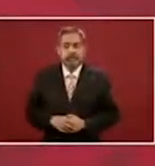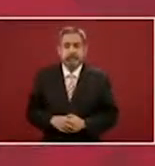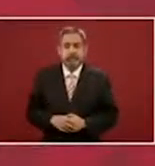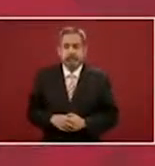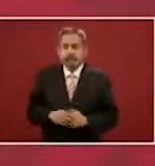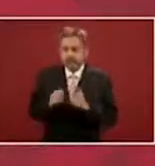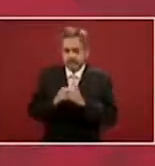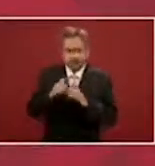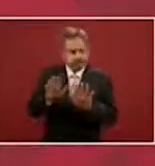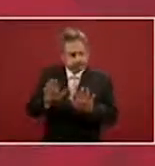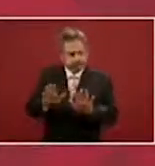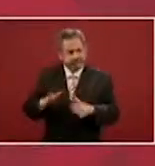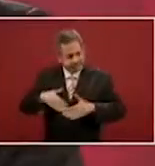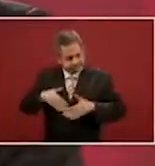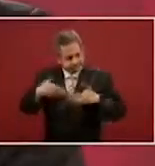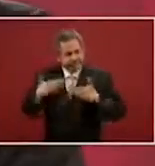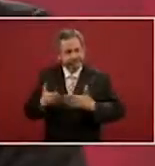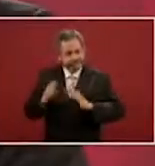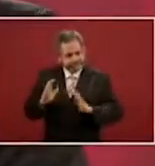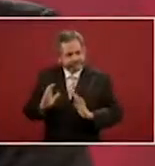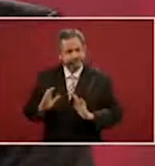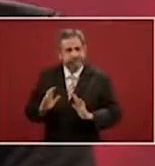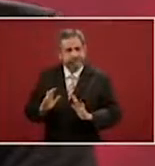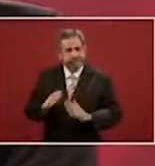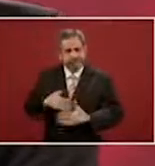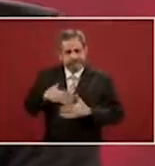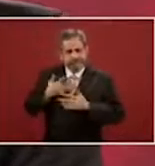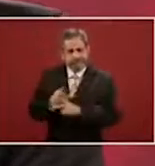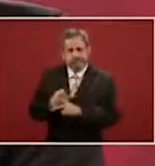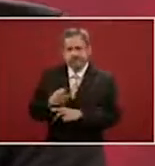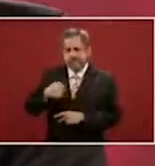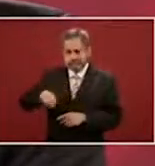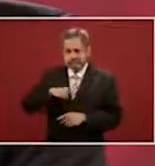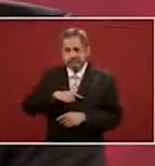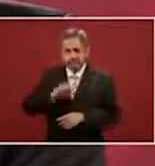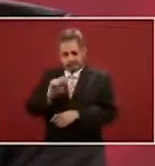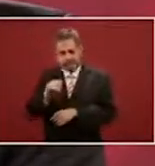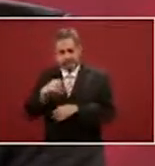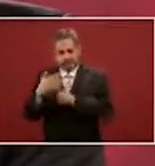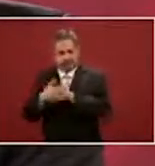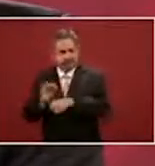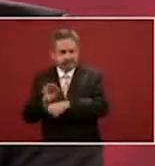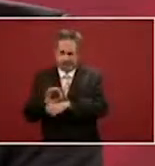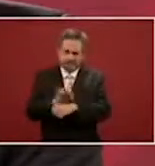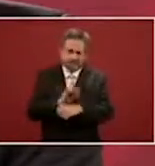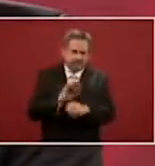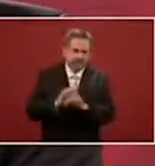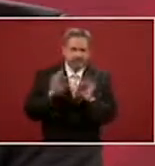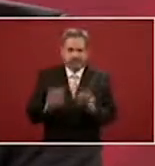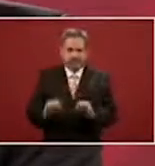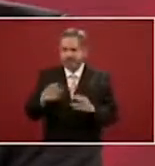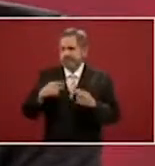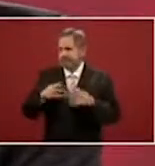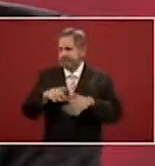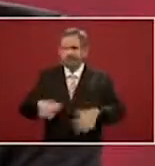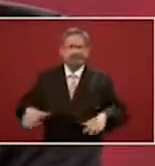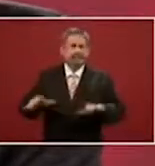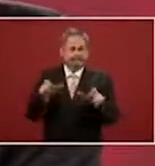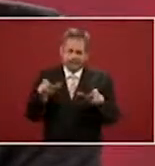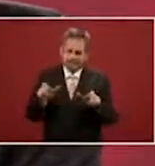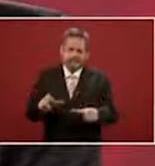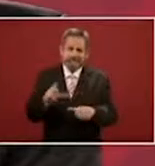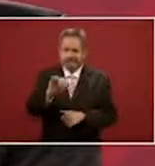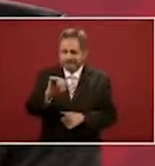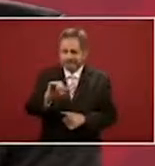tenga confianza, estamos garantizando la protección de los ciudadanos